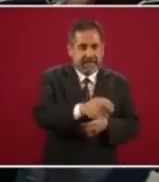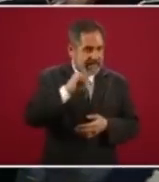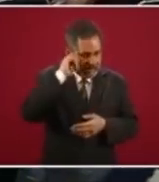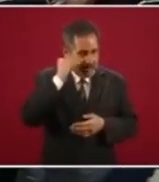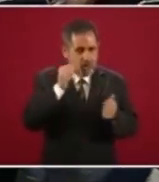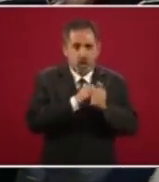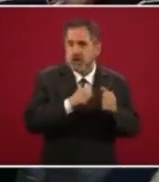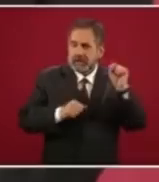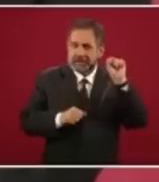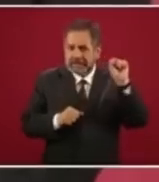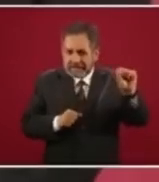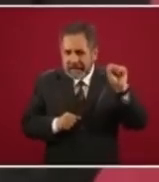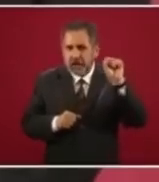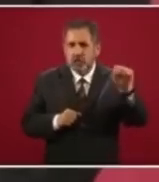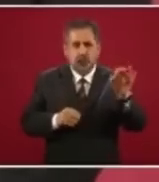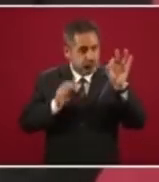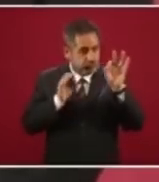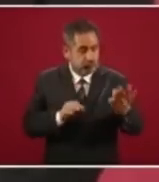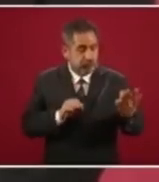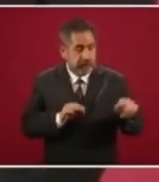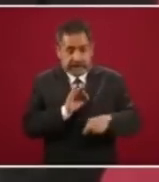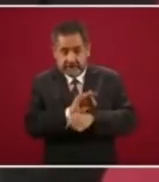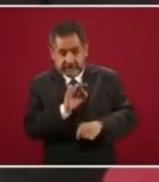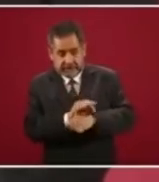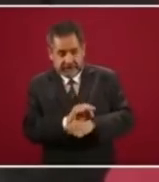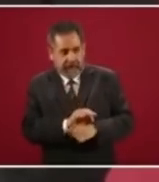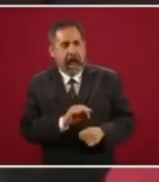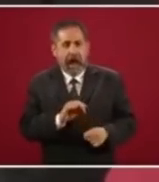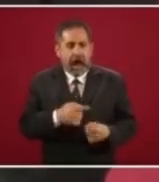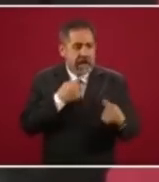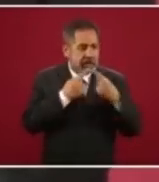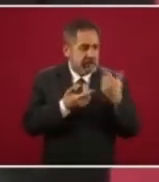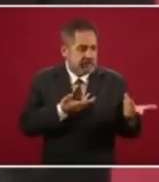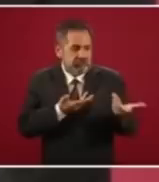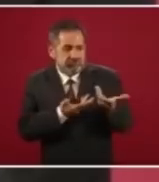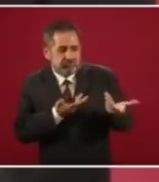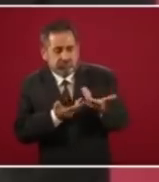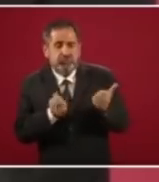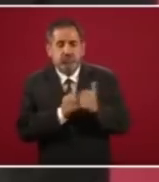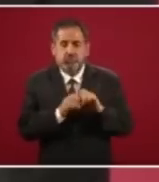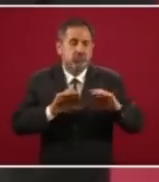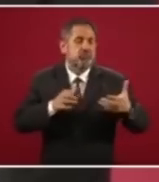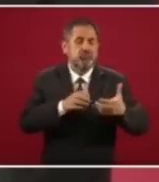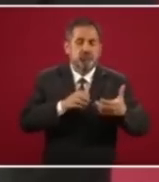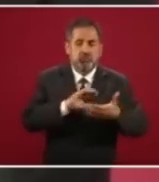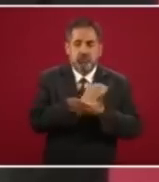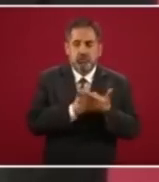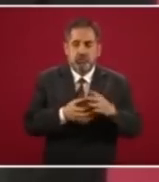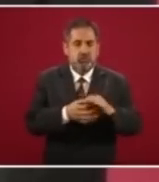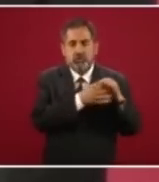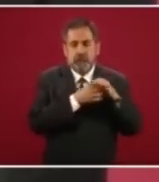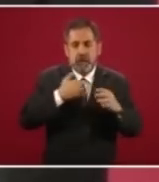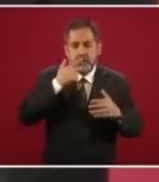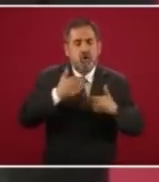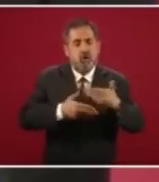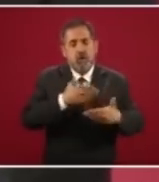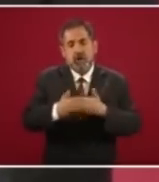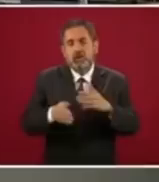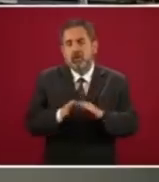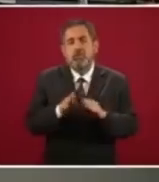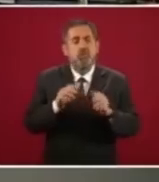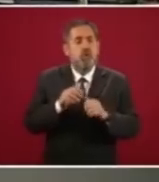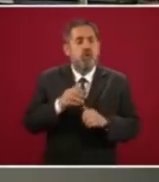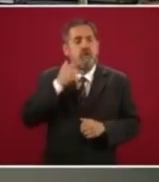de sindicatos auténticos que los defiendan y que puedan, a través de la negociación colectiva, también ir mejorando sus condiciones de